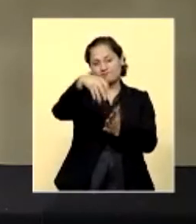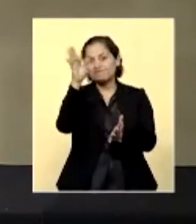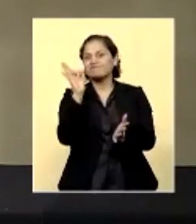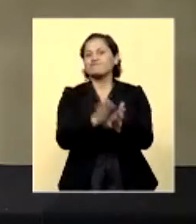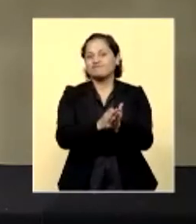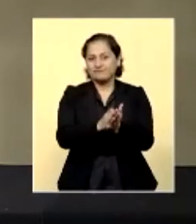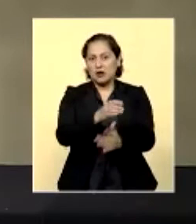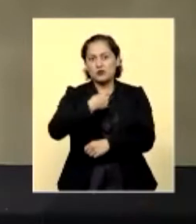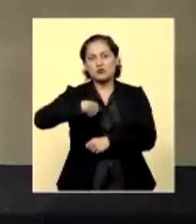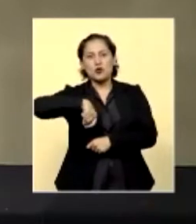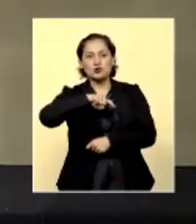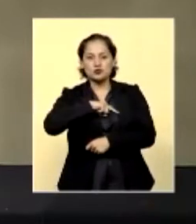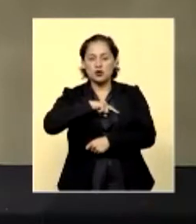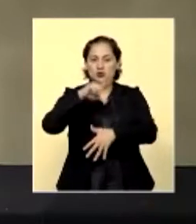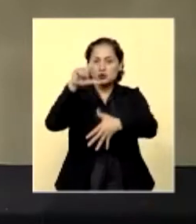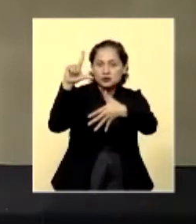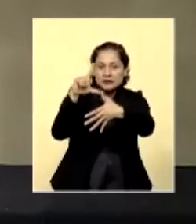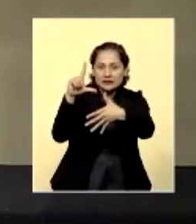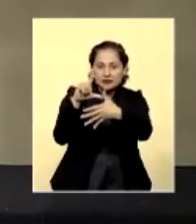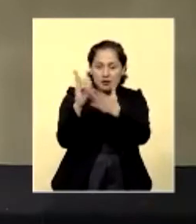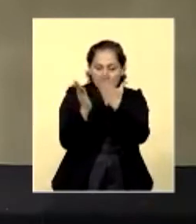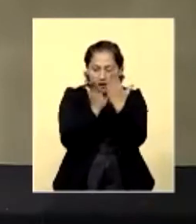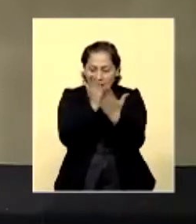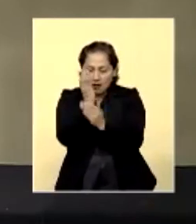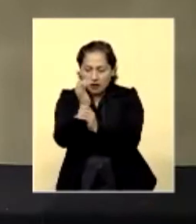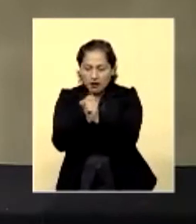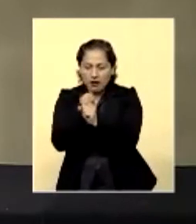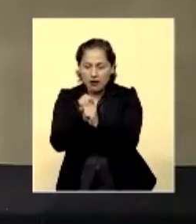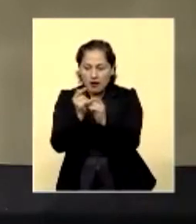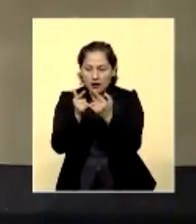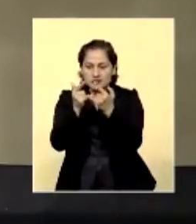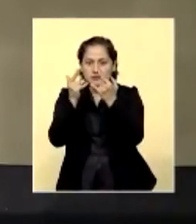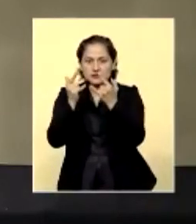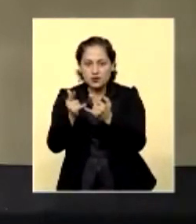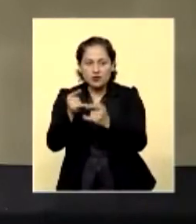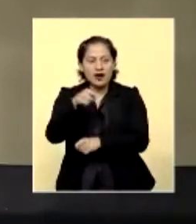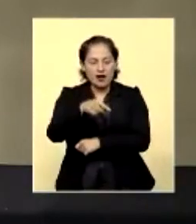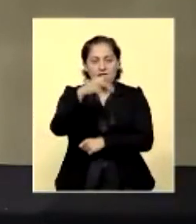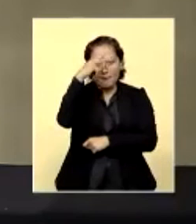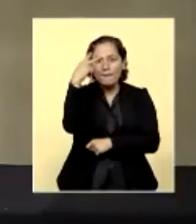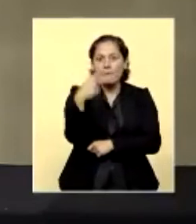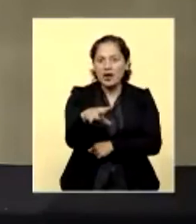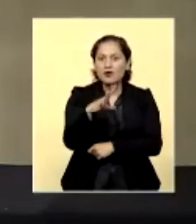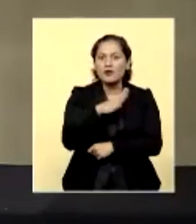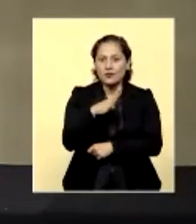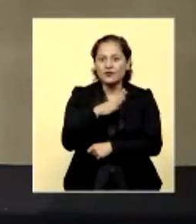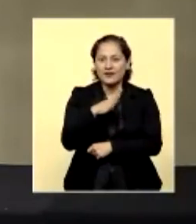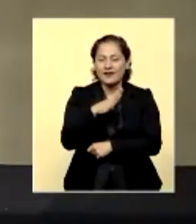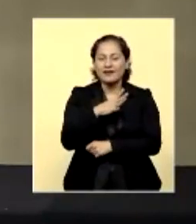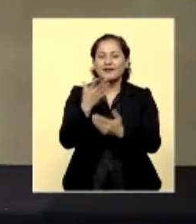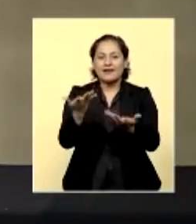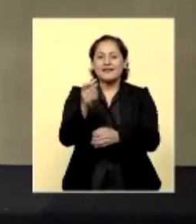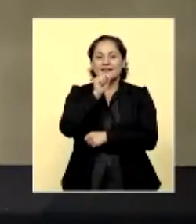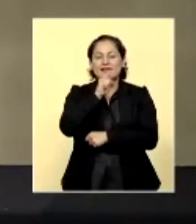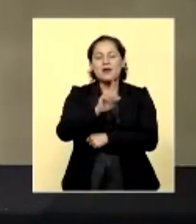latinoamericanos estudiamos en los libros de historia. São heróis que parecem tão distantes. E são heróis que parecem ser tan distantes que